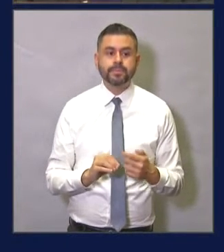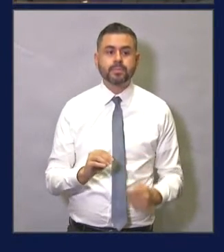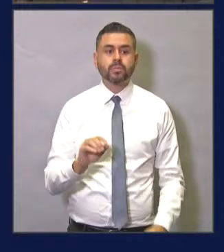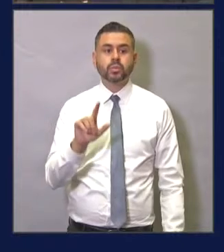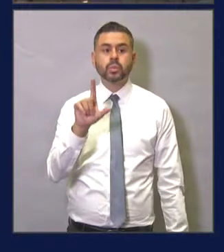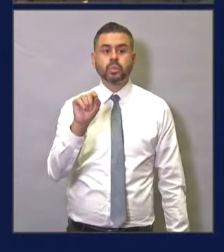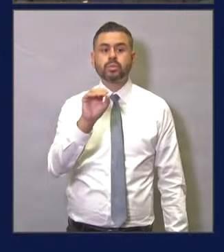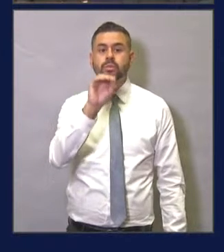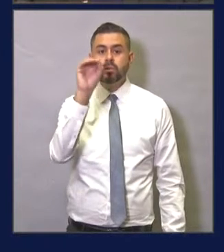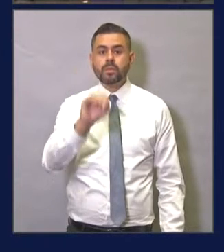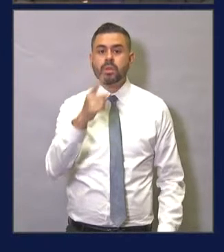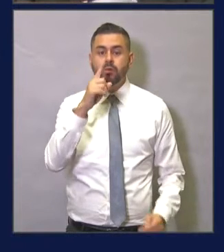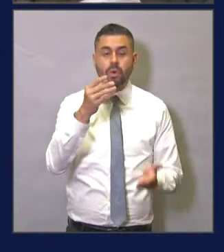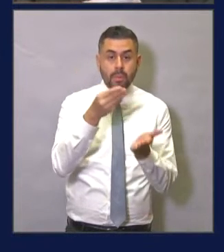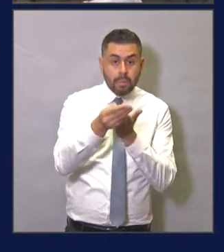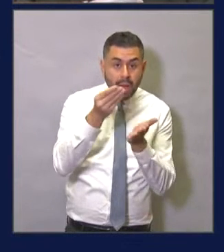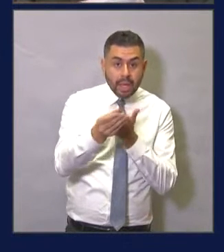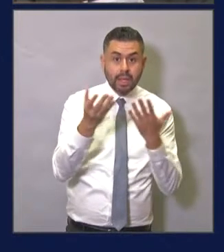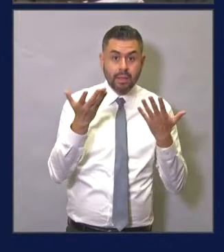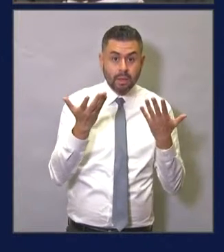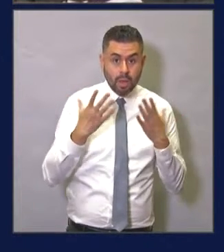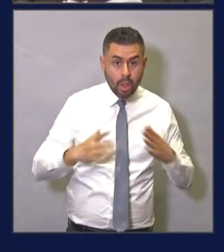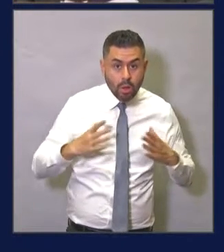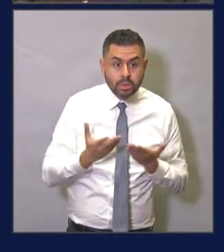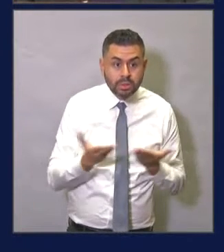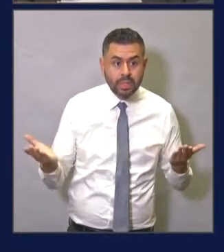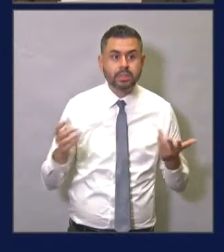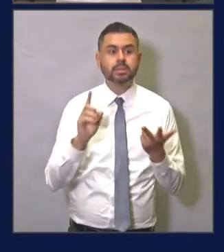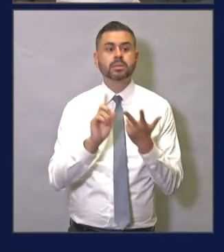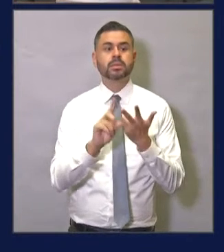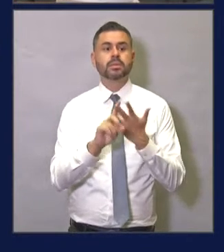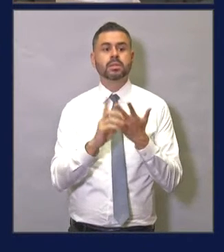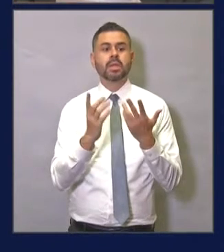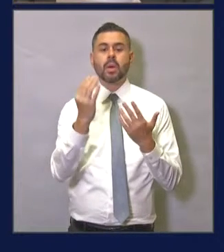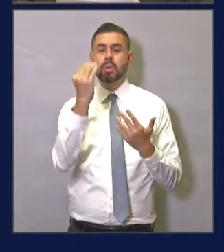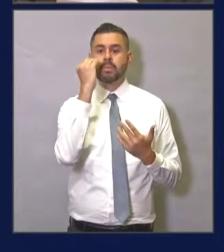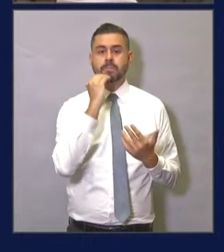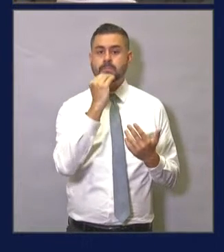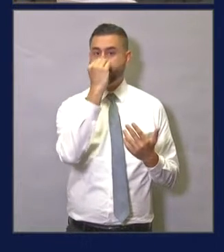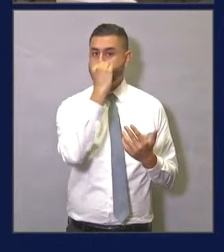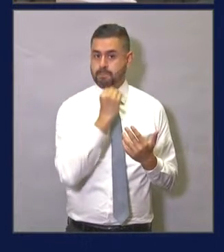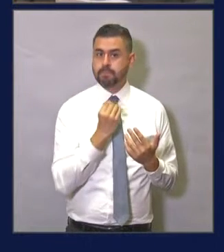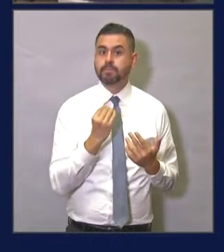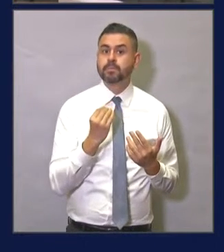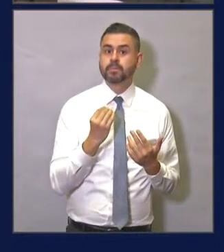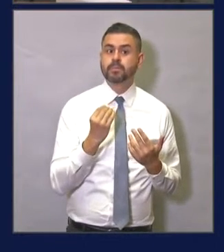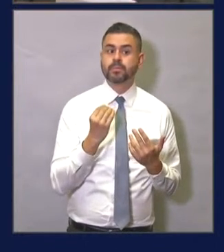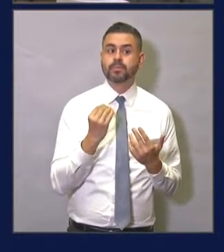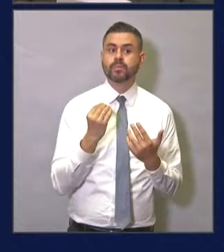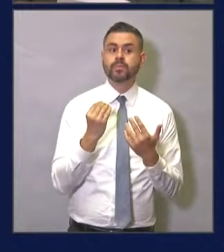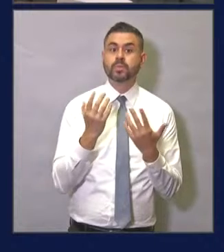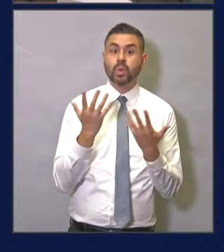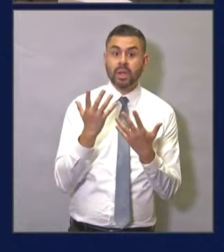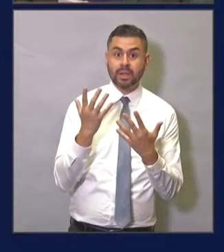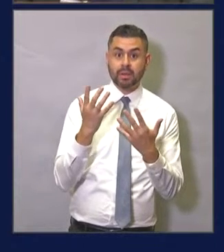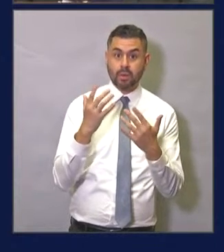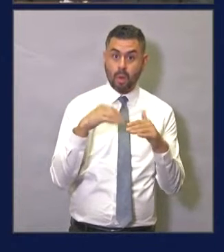20% de ocupación. Restaurantes para servicio de comida para llevar y entrega a domicilio